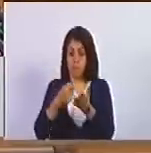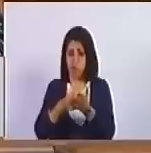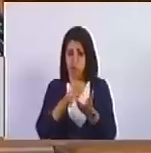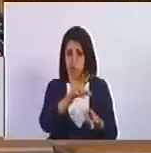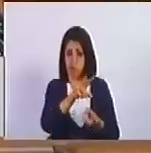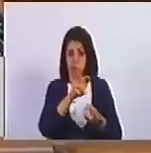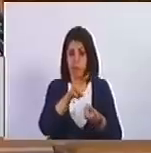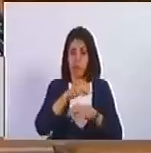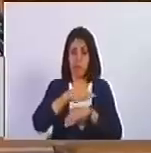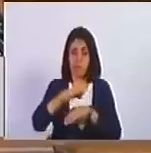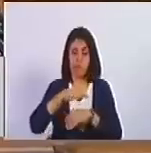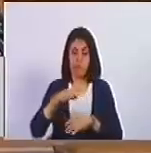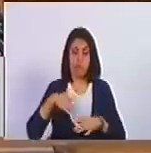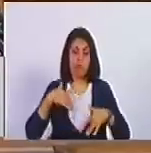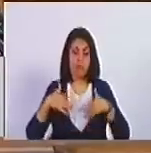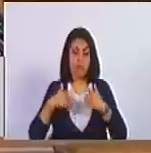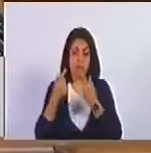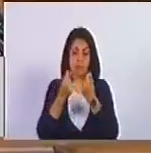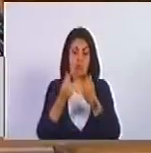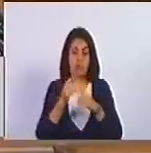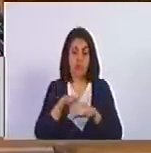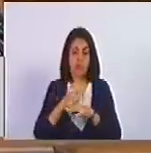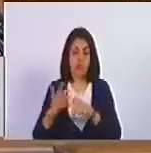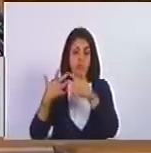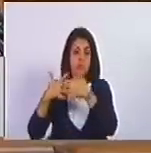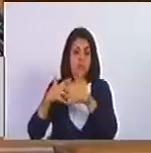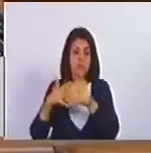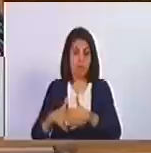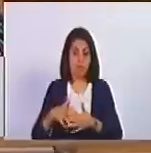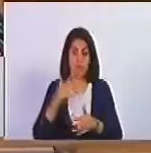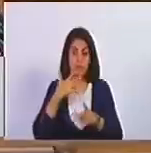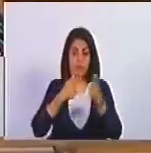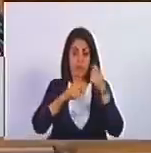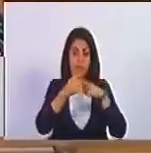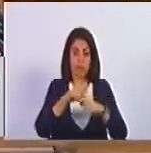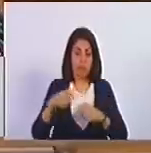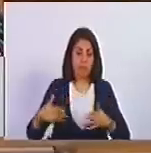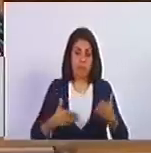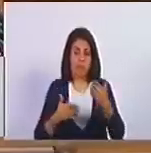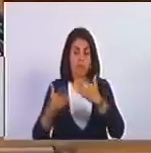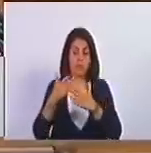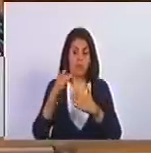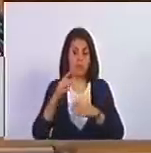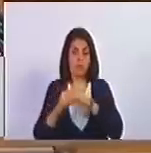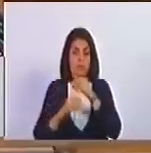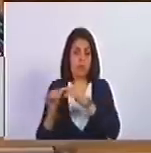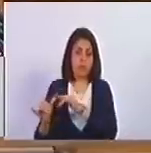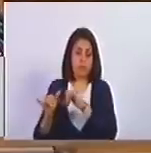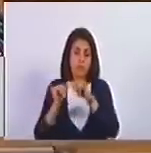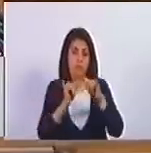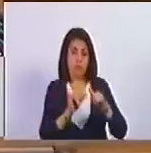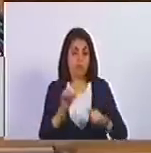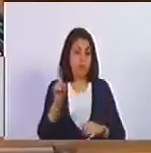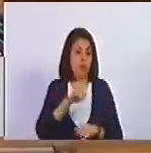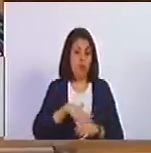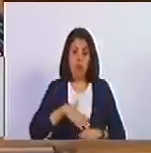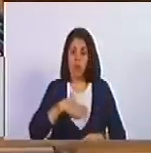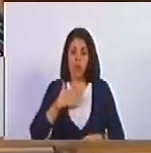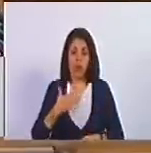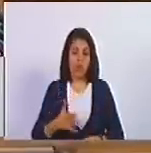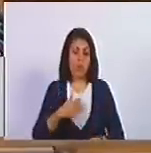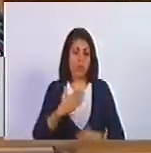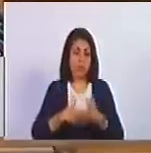impuesto municipal a la actividad económica de industria, comercio, servicios o de índole similar no podrá